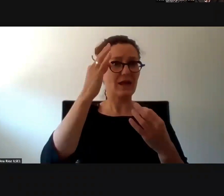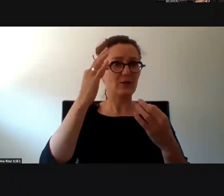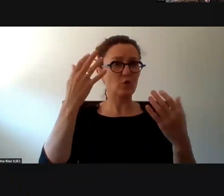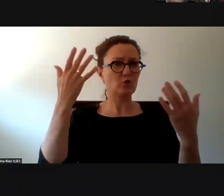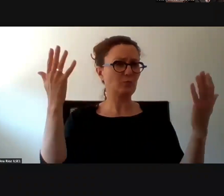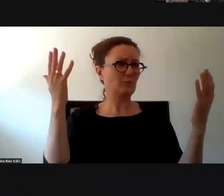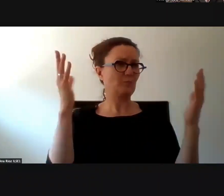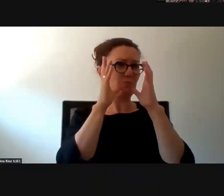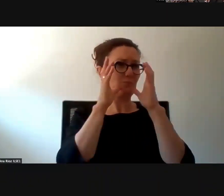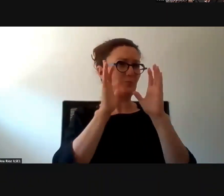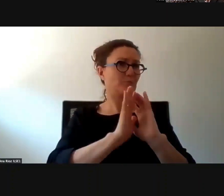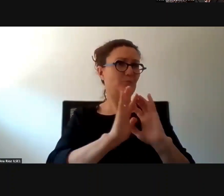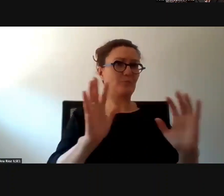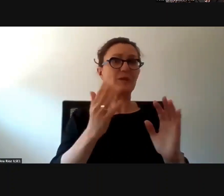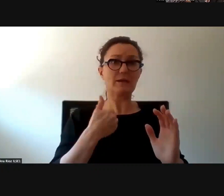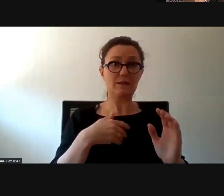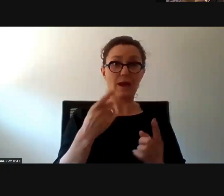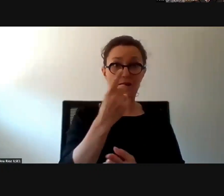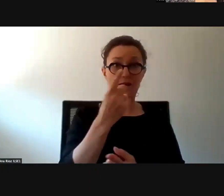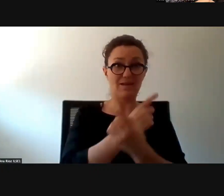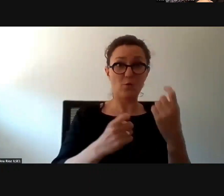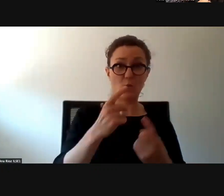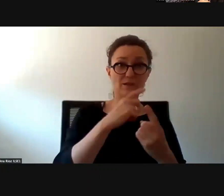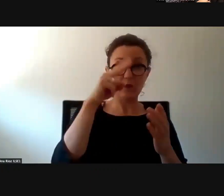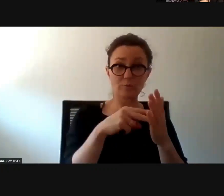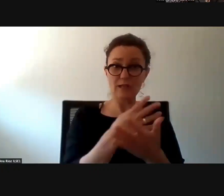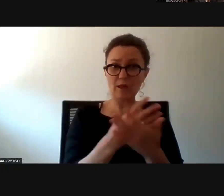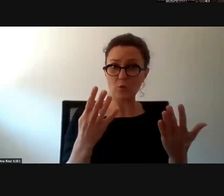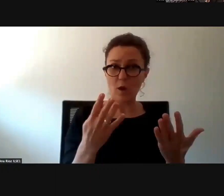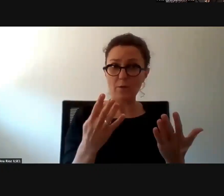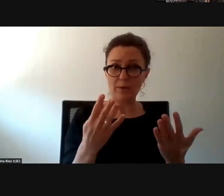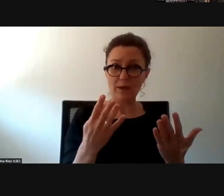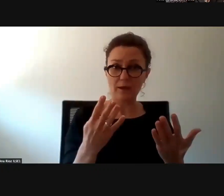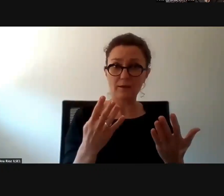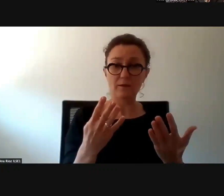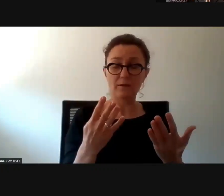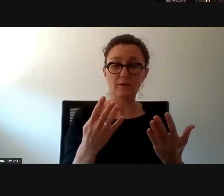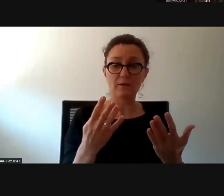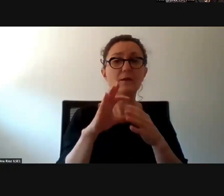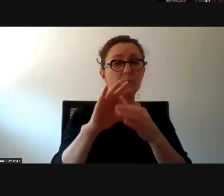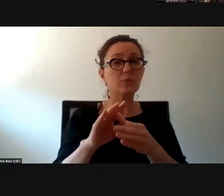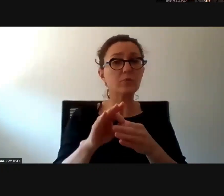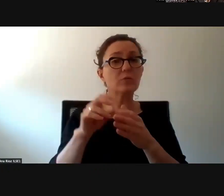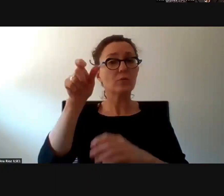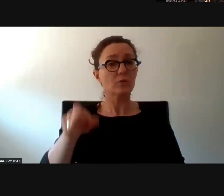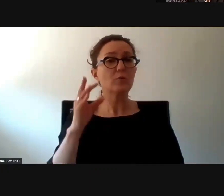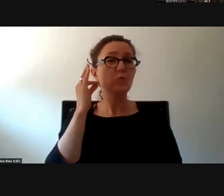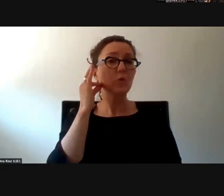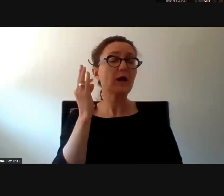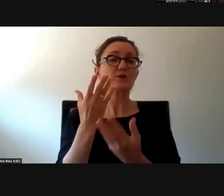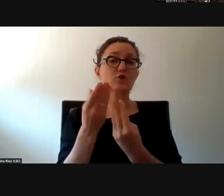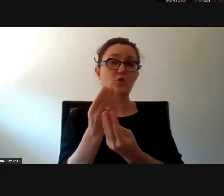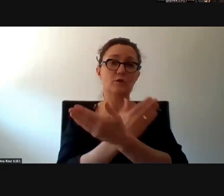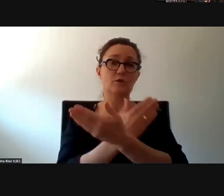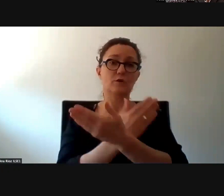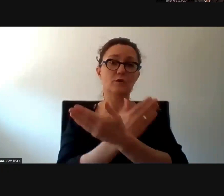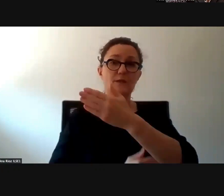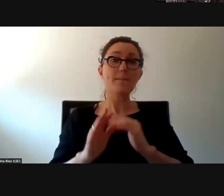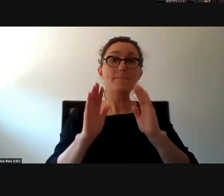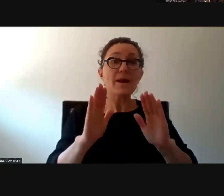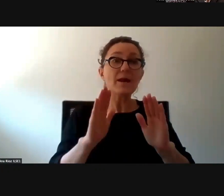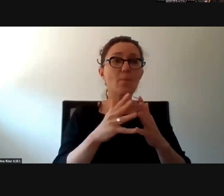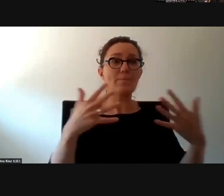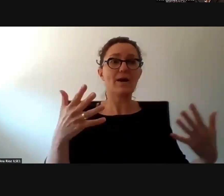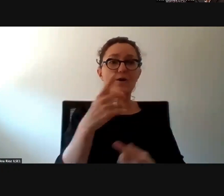última macroencuesta del 2019, a propósito de nosotras, realmente esa macroencuesta no